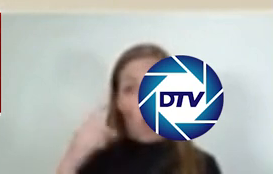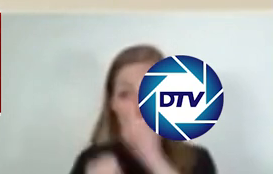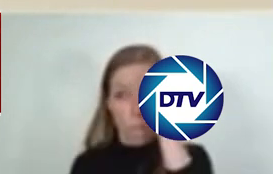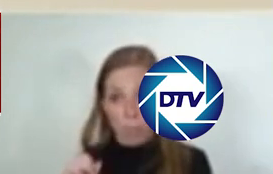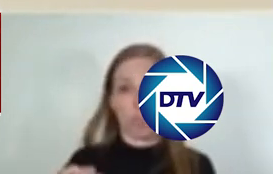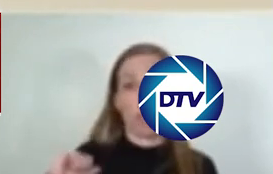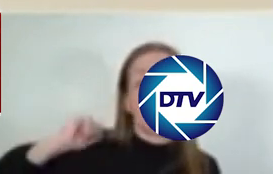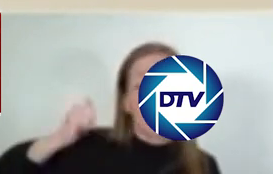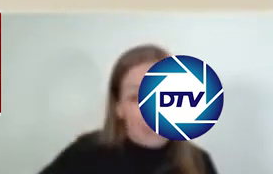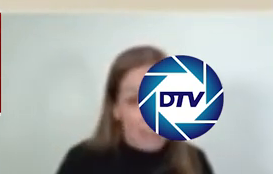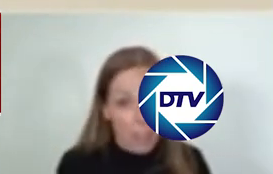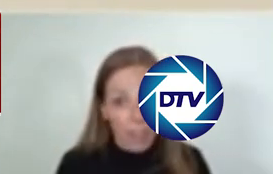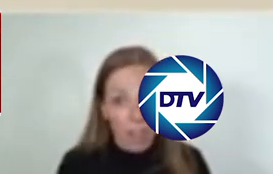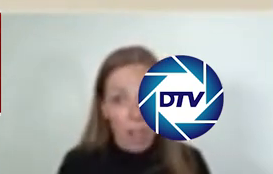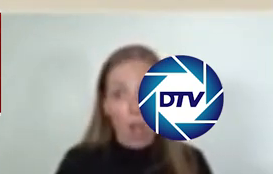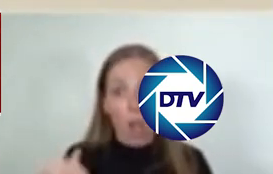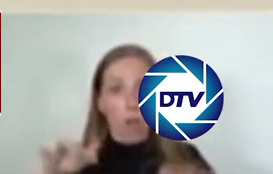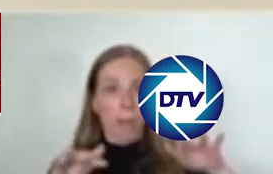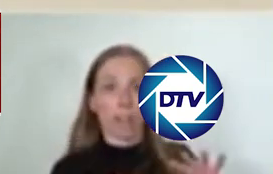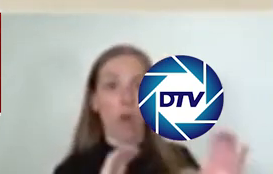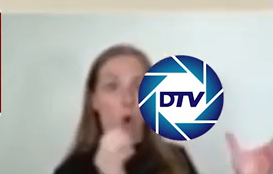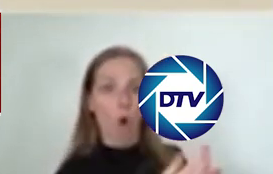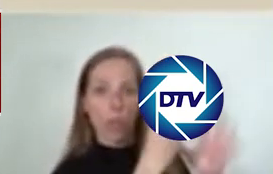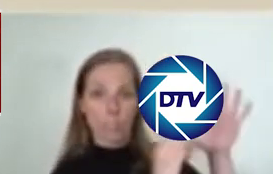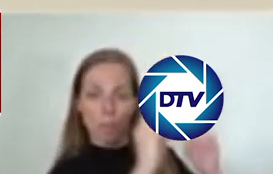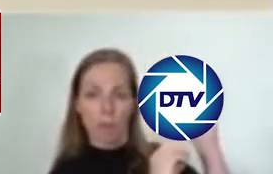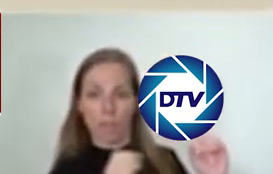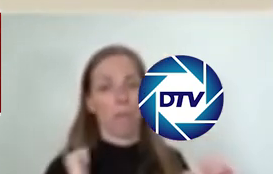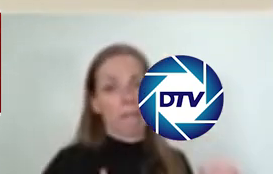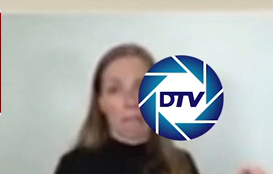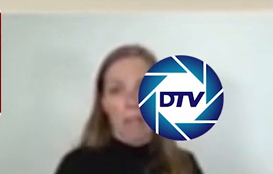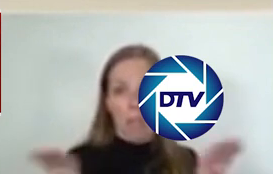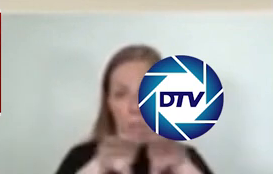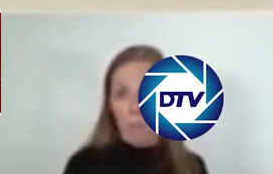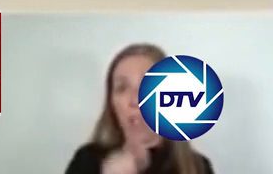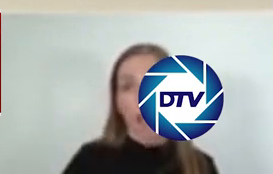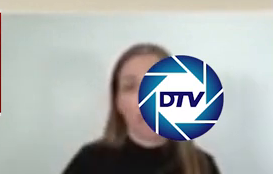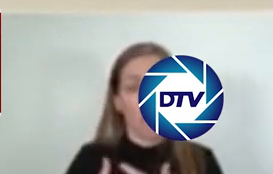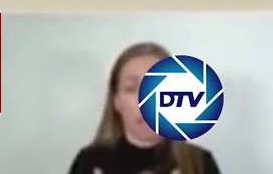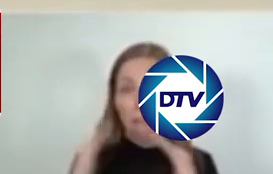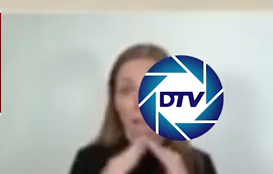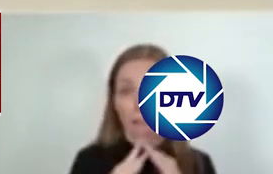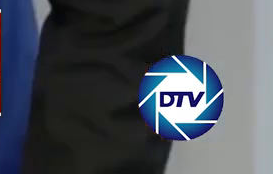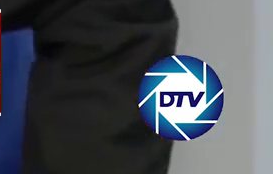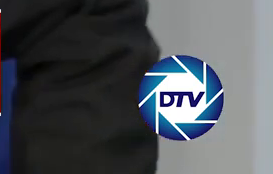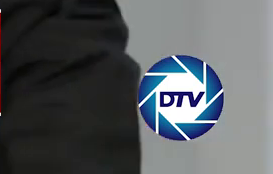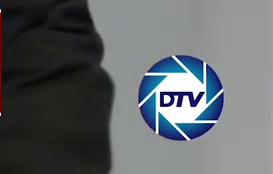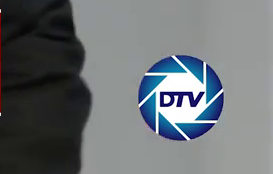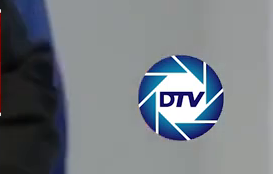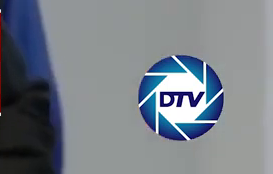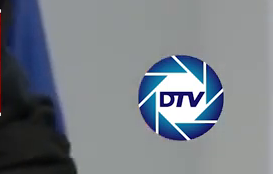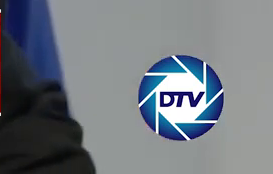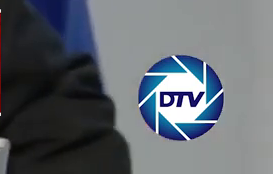relacionados con lavado de dinero, con corrupción masiva y otros tipos de crímenes. Cuando uno observa